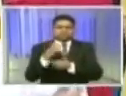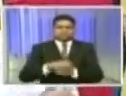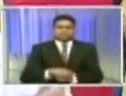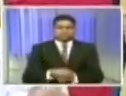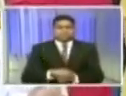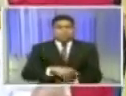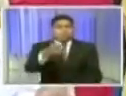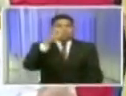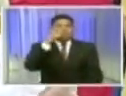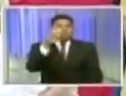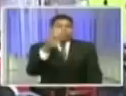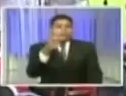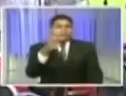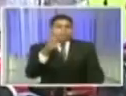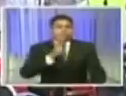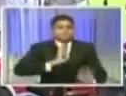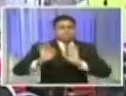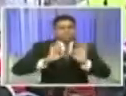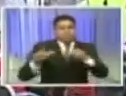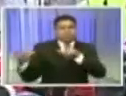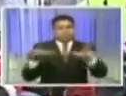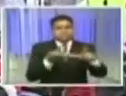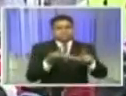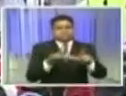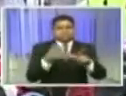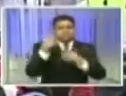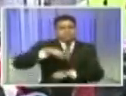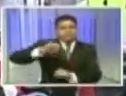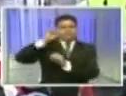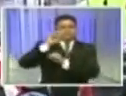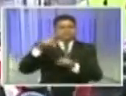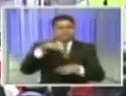Un pueblo preparado para defender esta tierra.